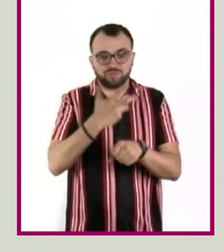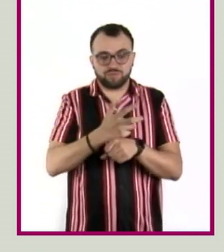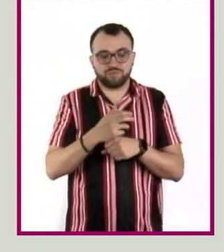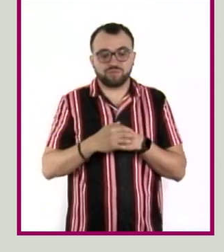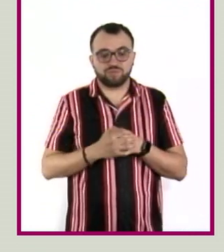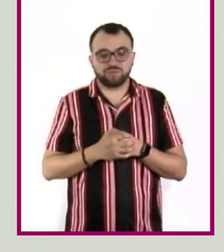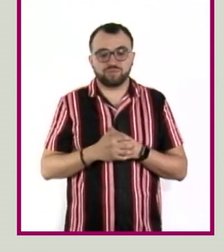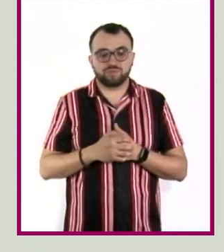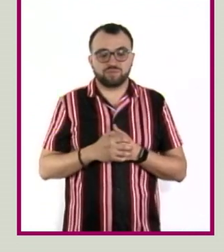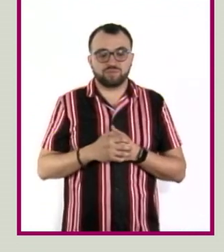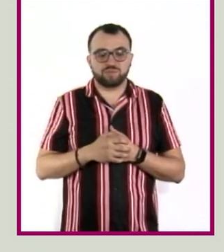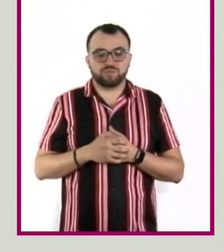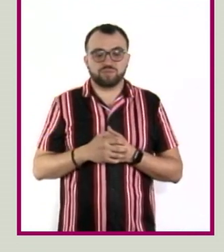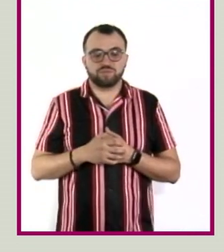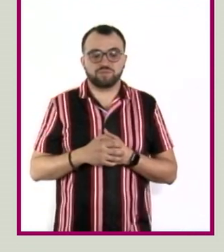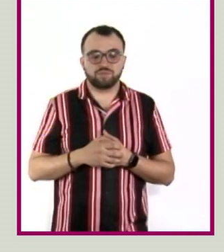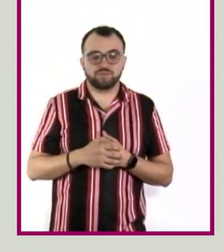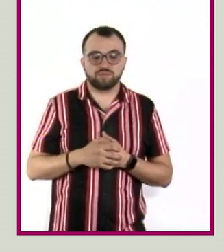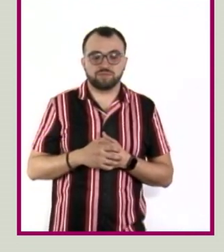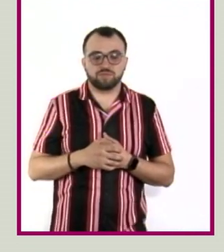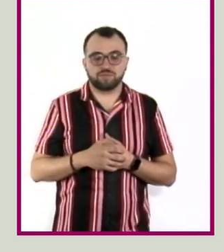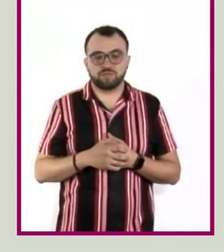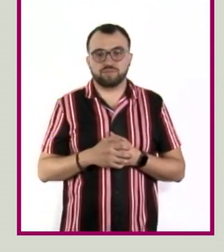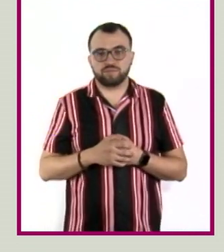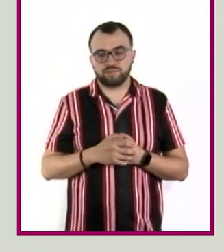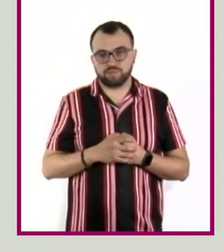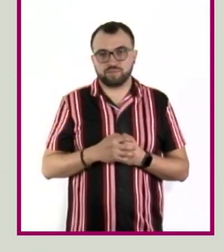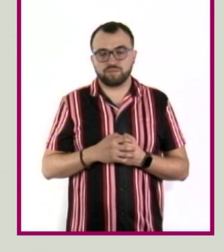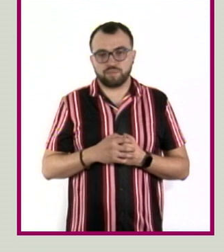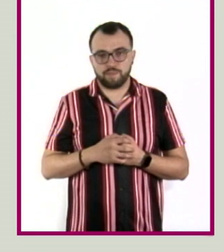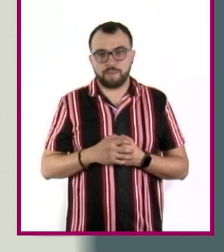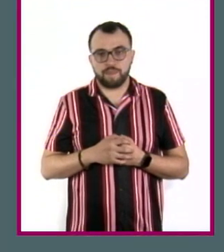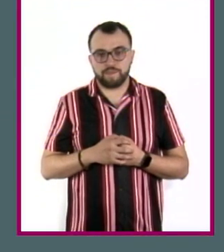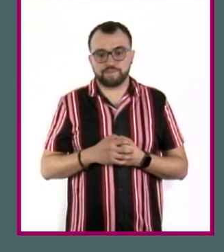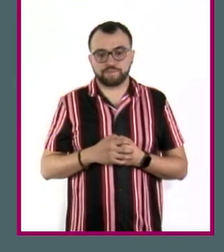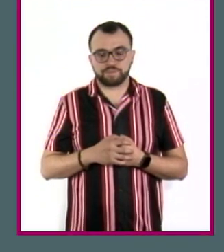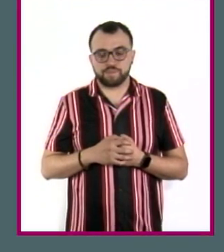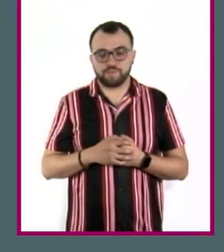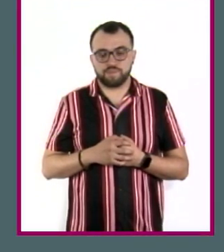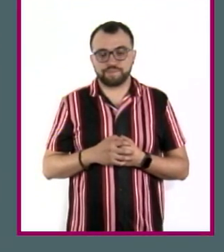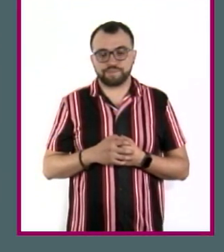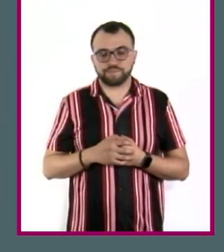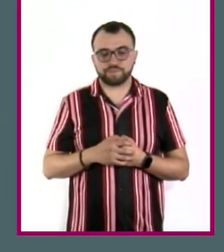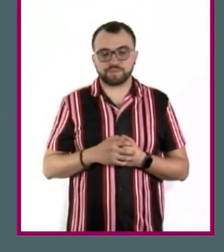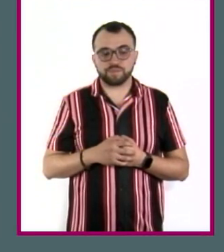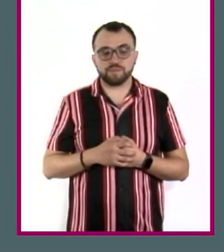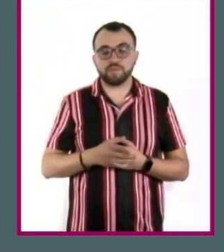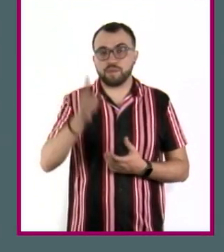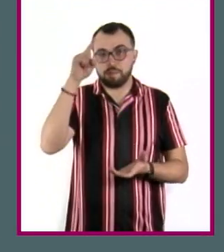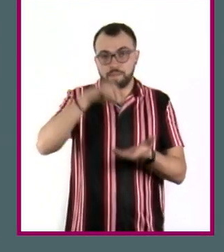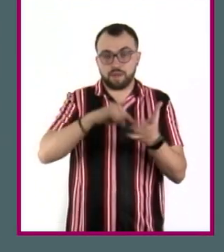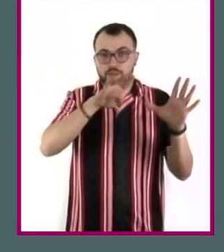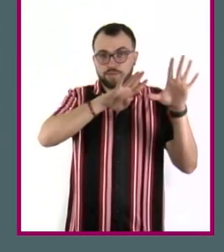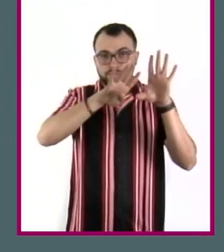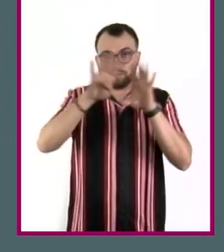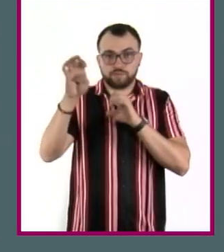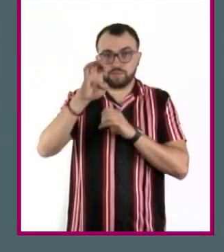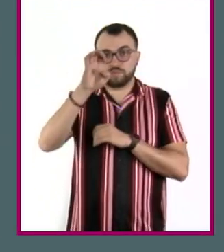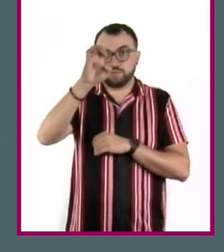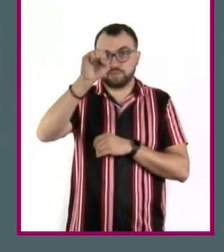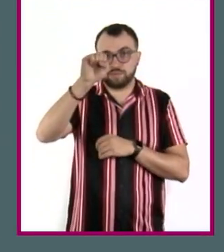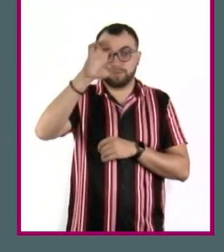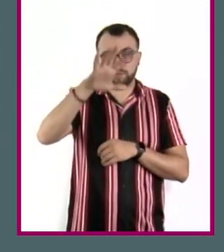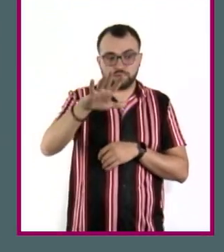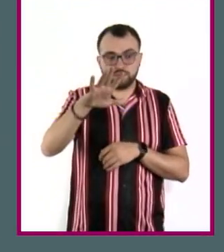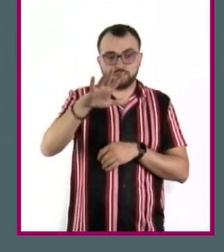3.5%, 3.4% y 2.7% del total mundial. En 1965, el